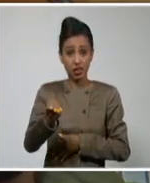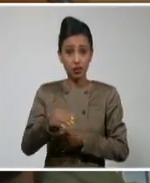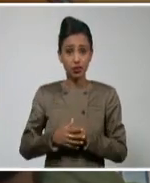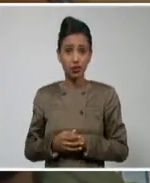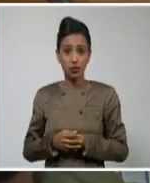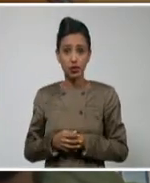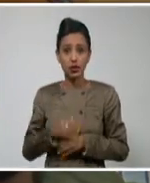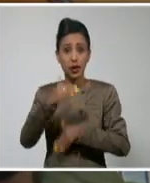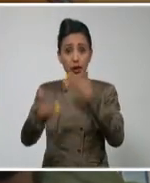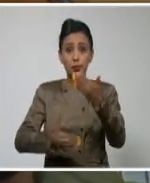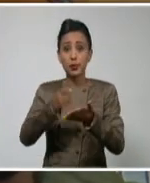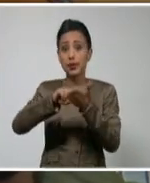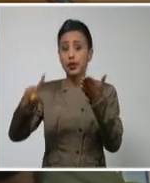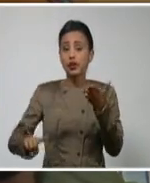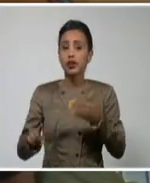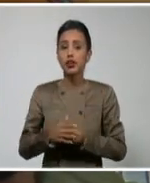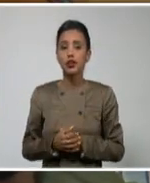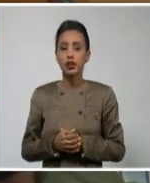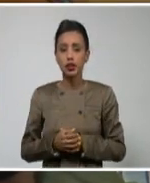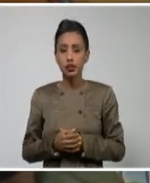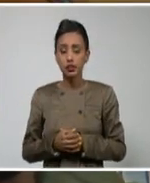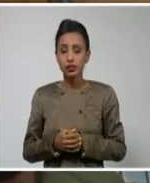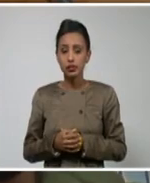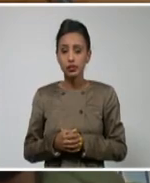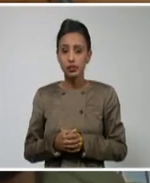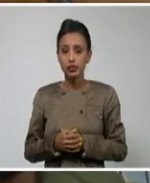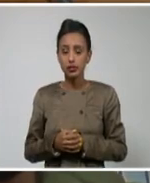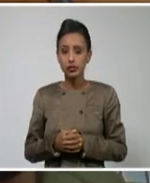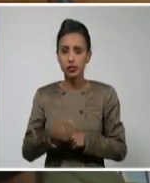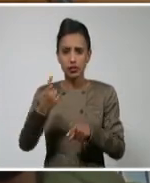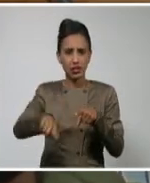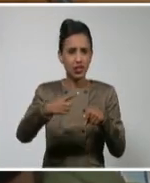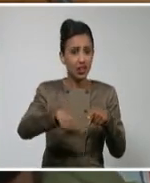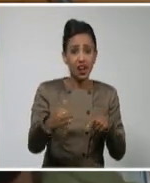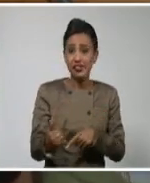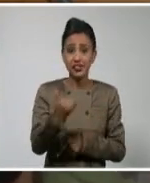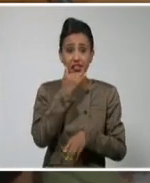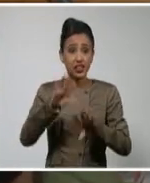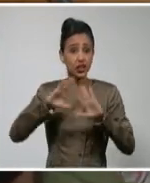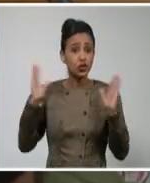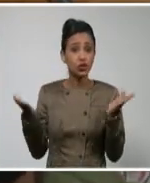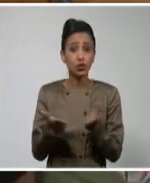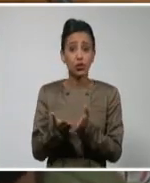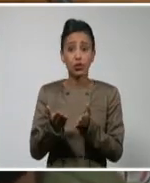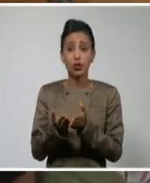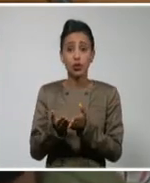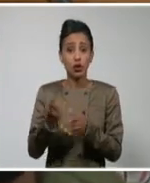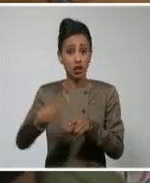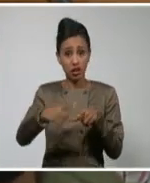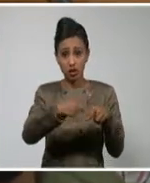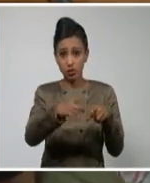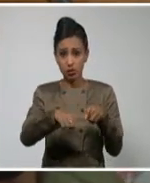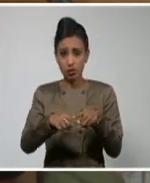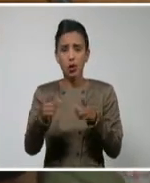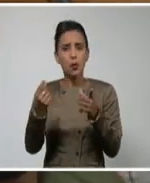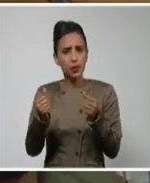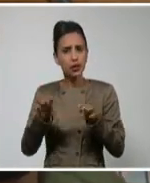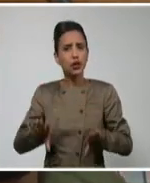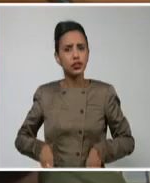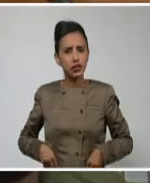problema de la corriente, aceptamos, como decían, todos los recursos, el ahorro, fertilizante, todos los precios los aceptamos sin problema ninguno, porque